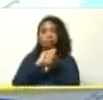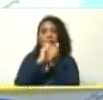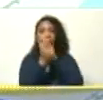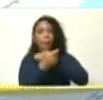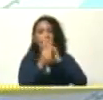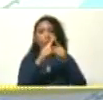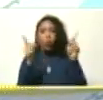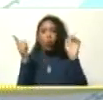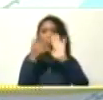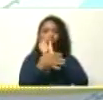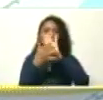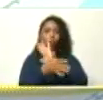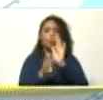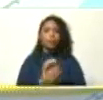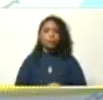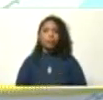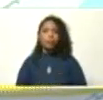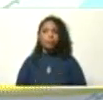climático,